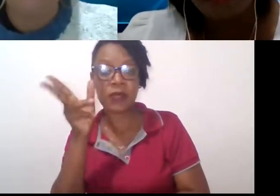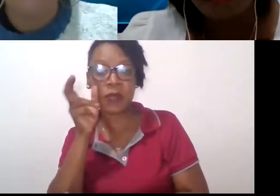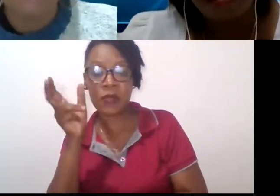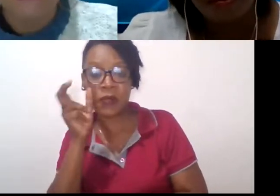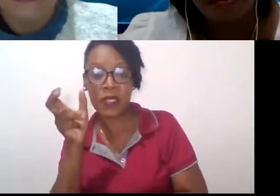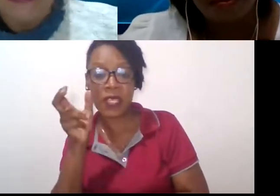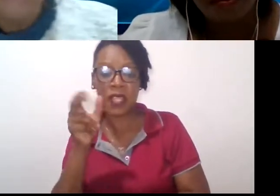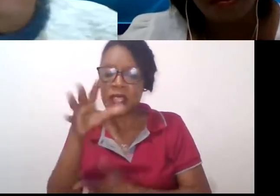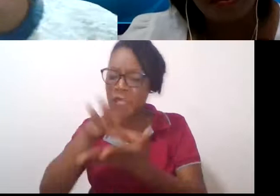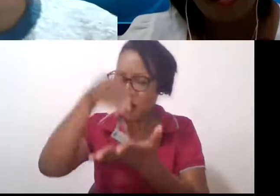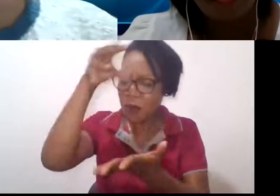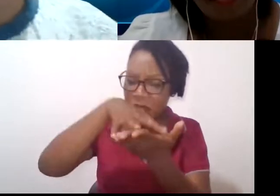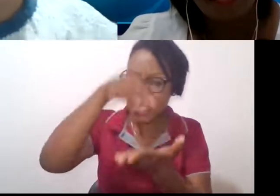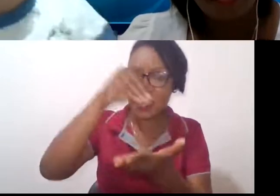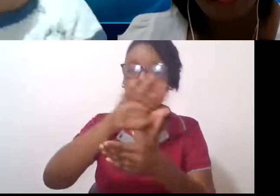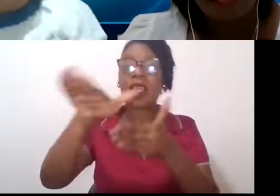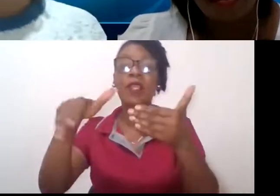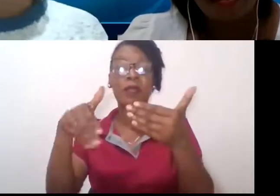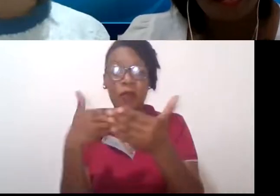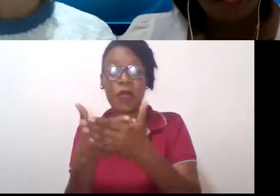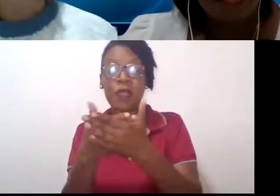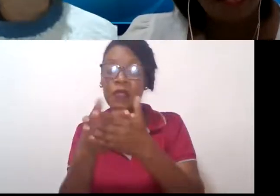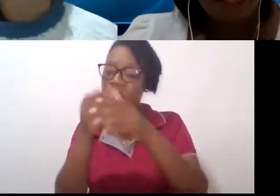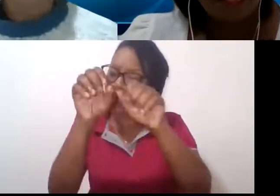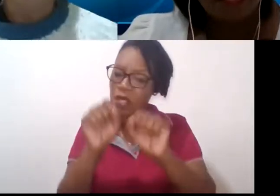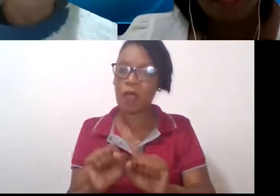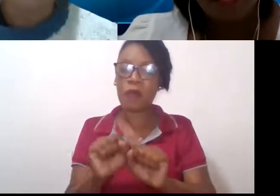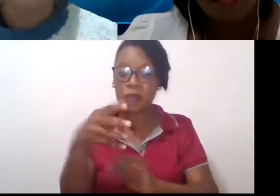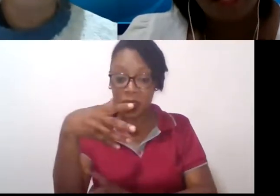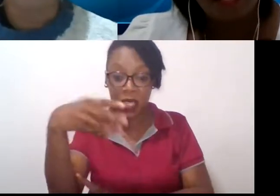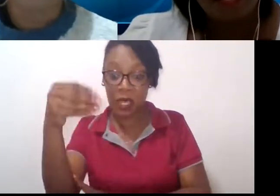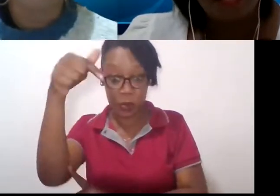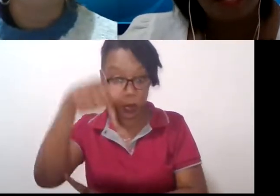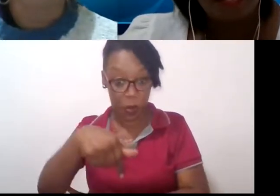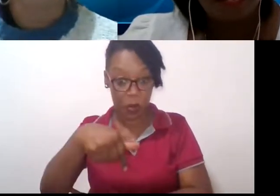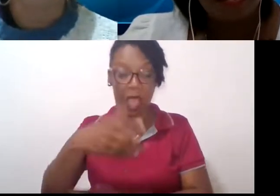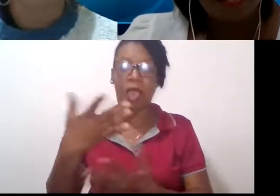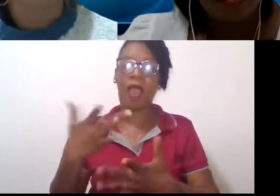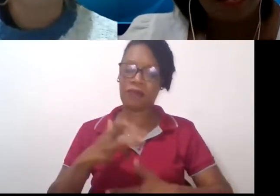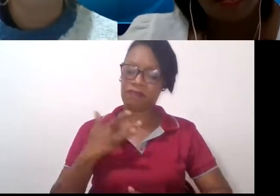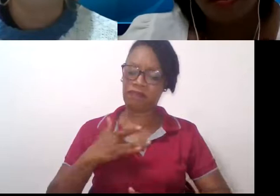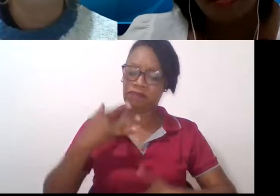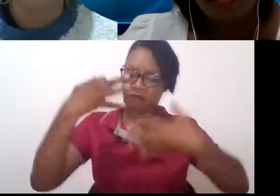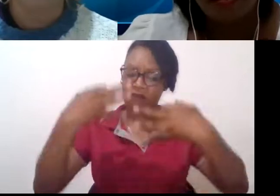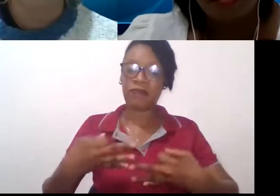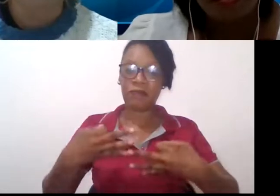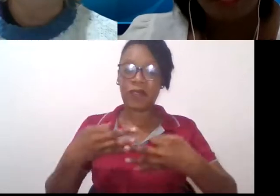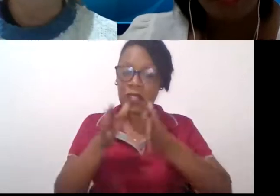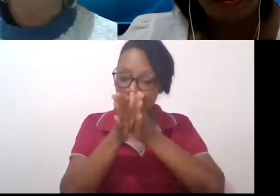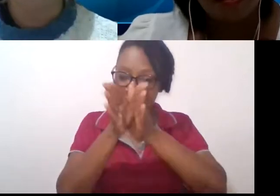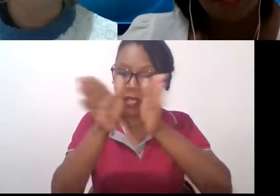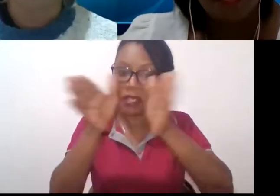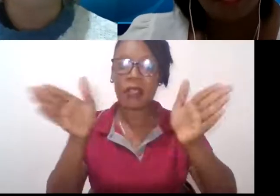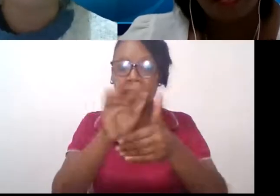de aprendizaje y que todos y todas podamos irnos con las manos llenas y los horizontes mucho más amplios